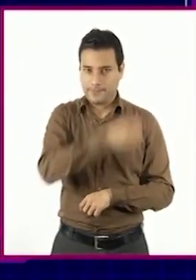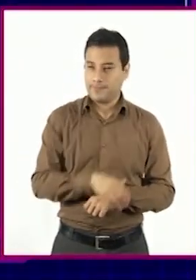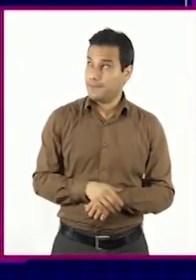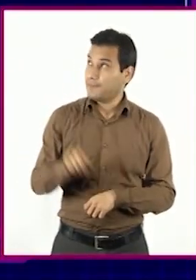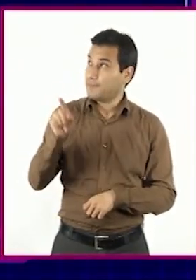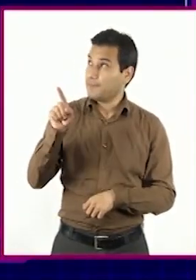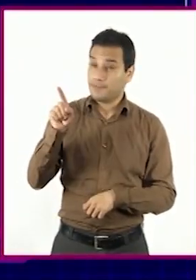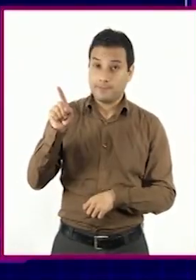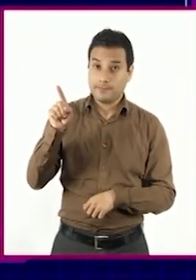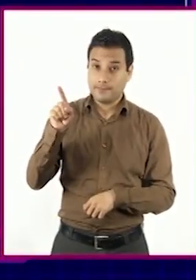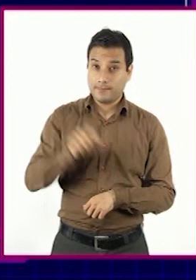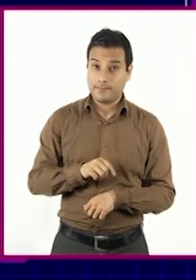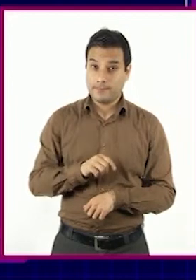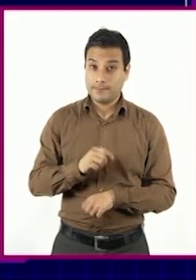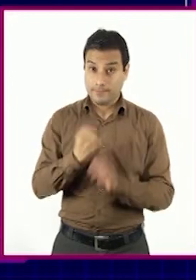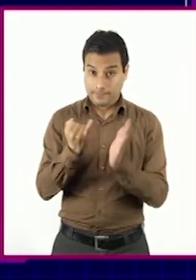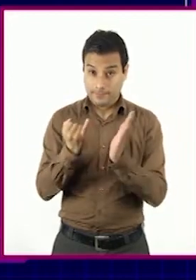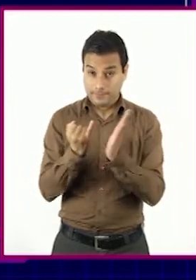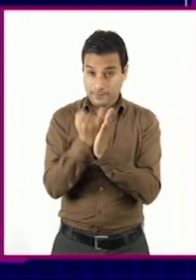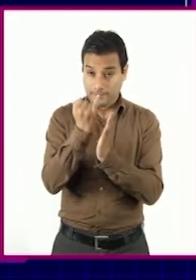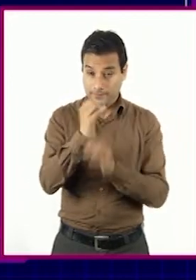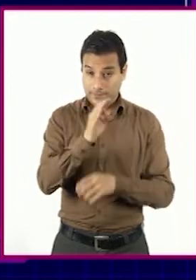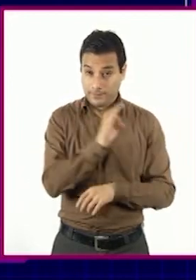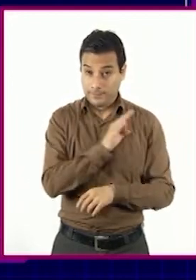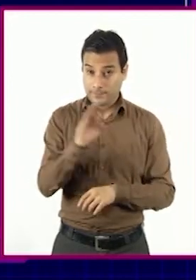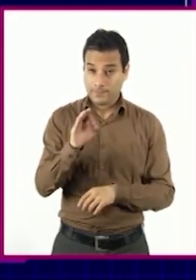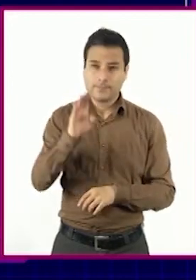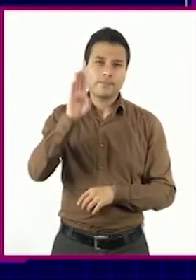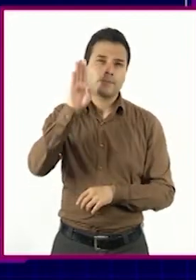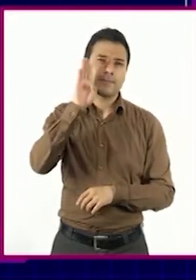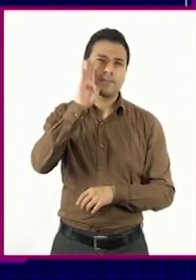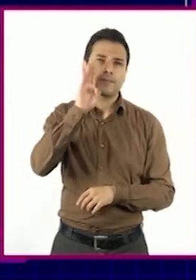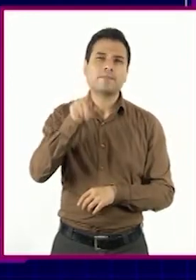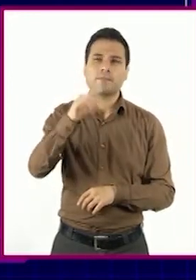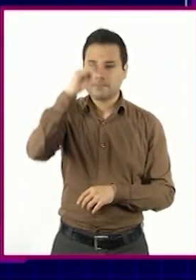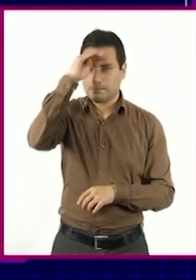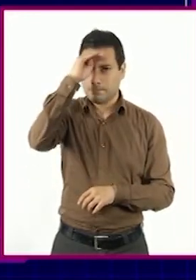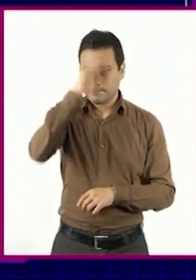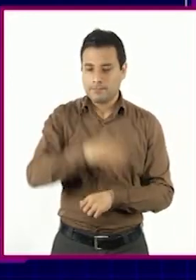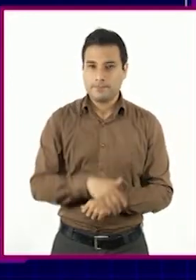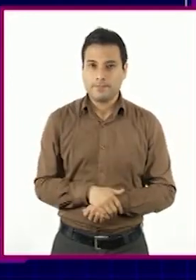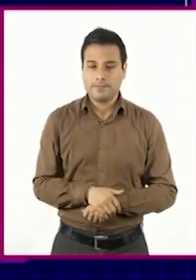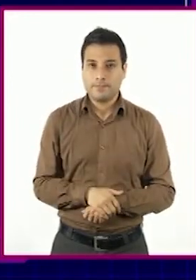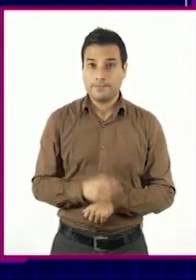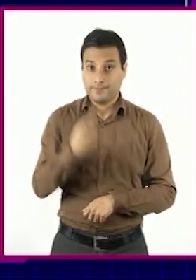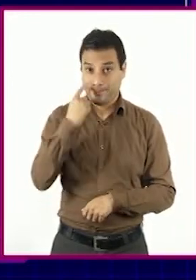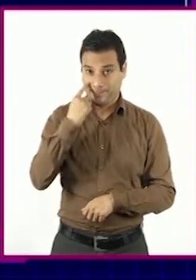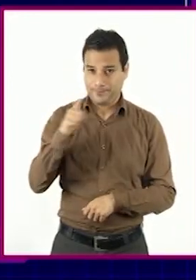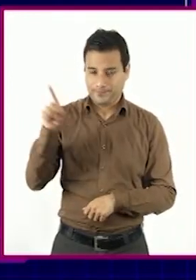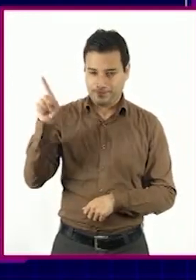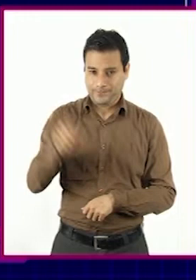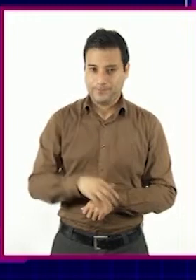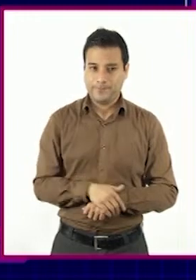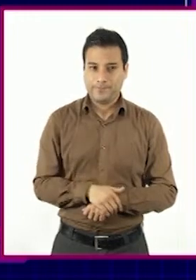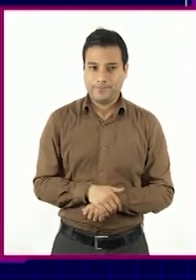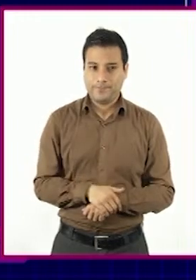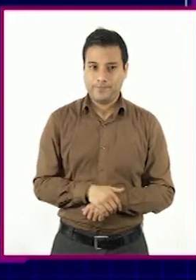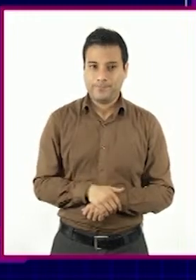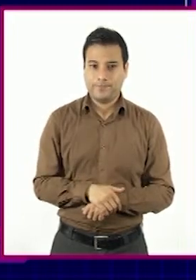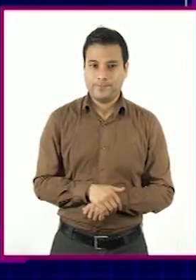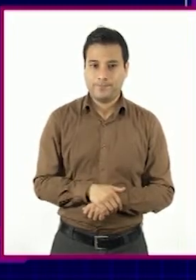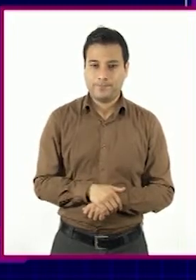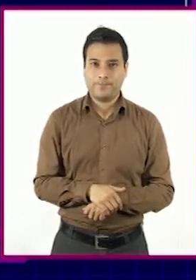decisión? ¿Qué nos dice usted, profesor Bernabé? Observen que la información de la gráfica, aun cuando